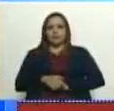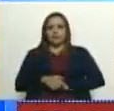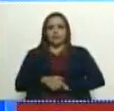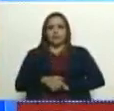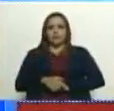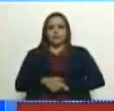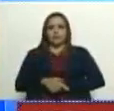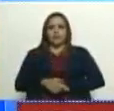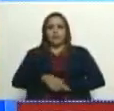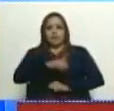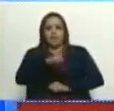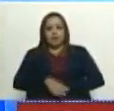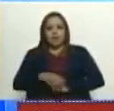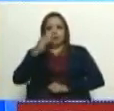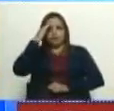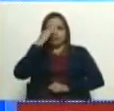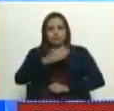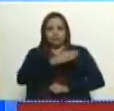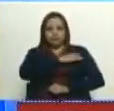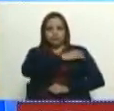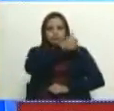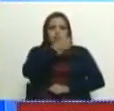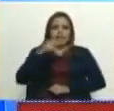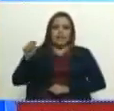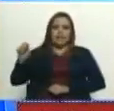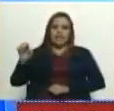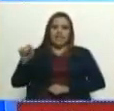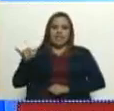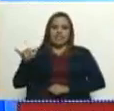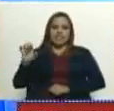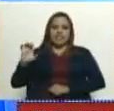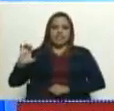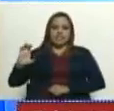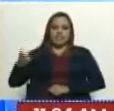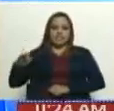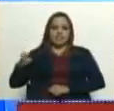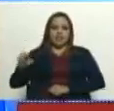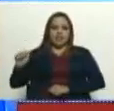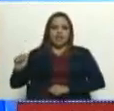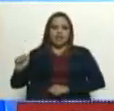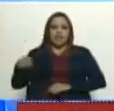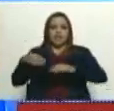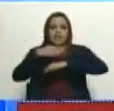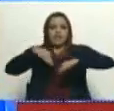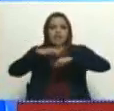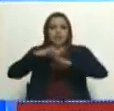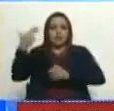Al coronel Pedro Rafael Tellechea, ministro de Petróleo.